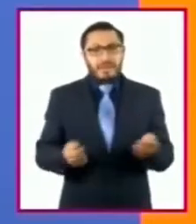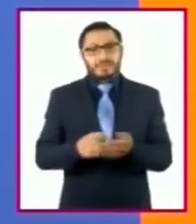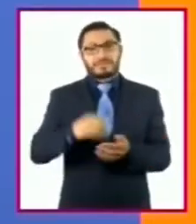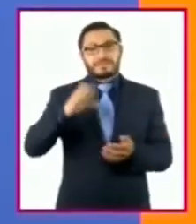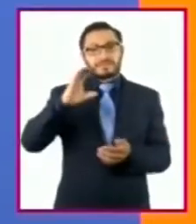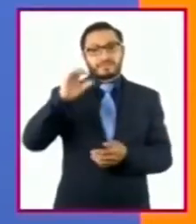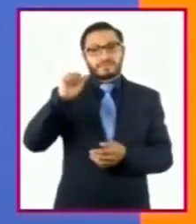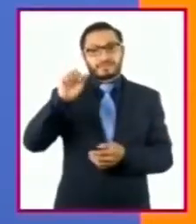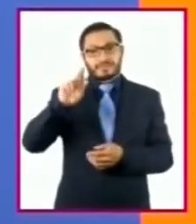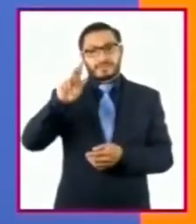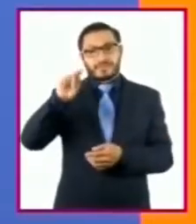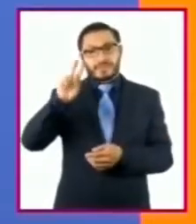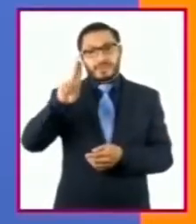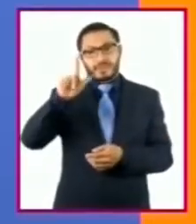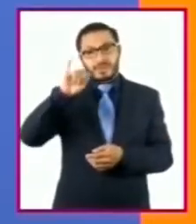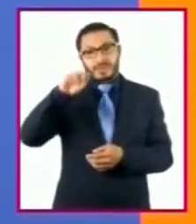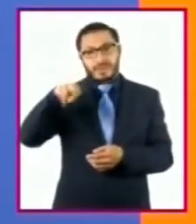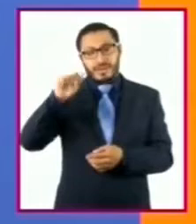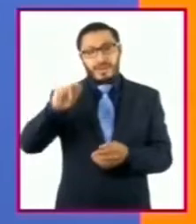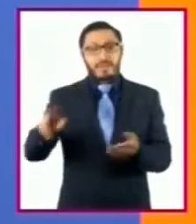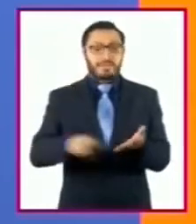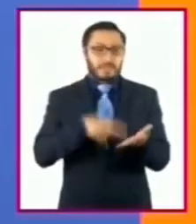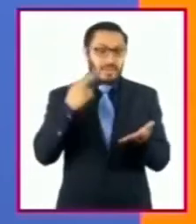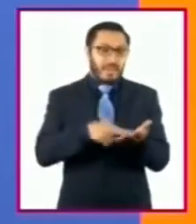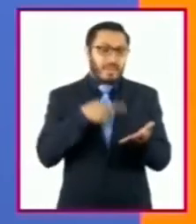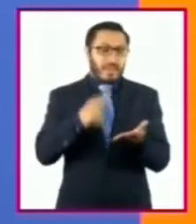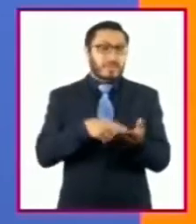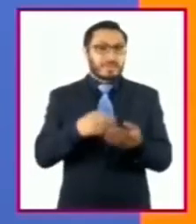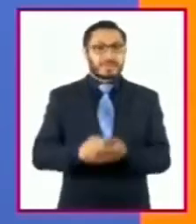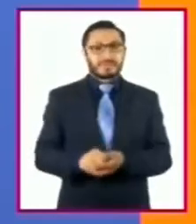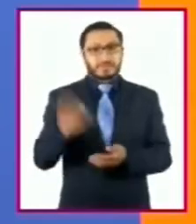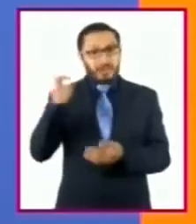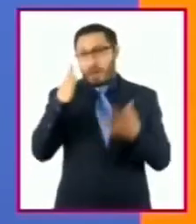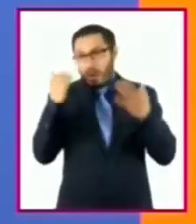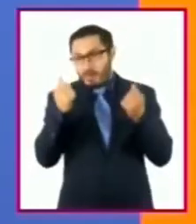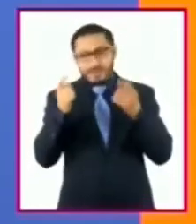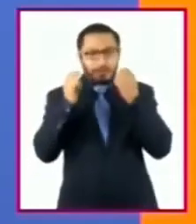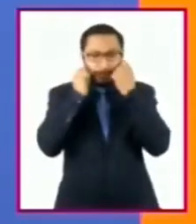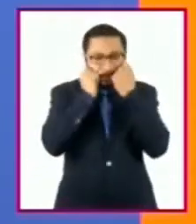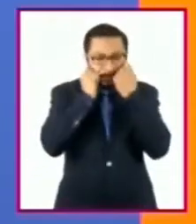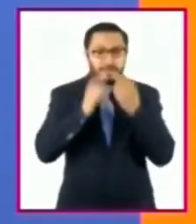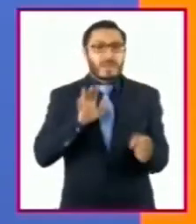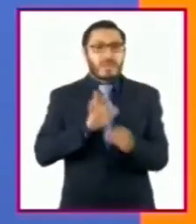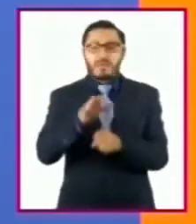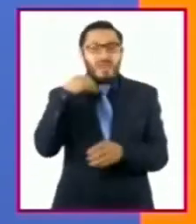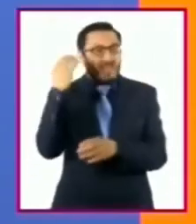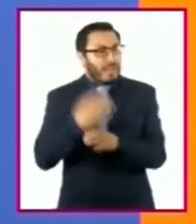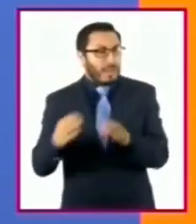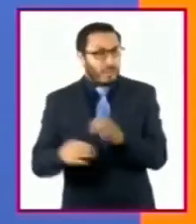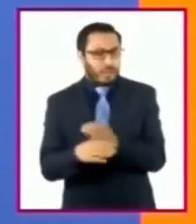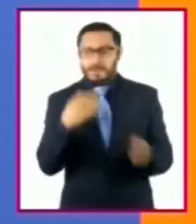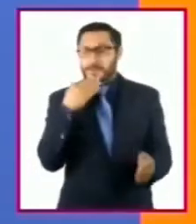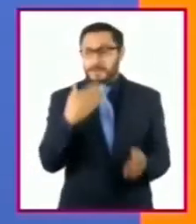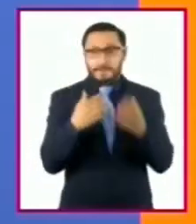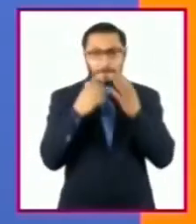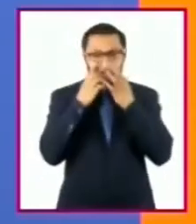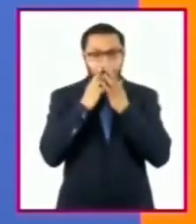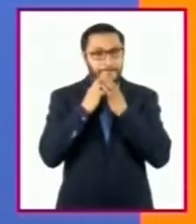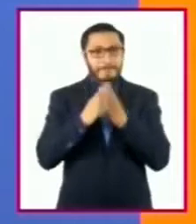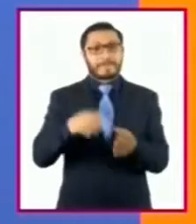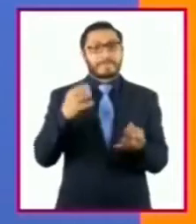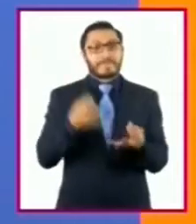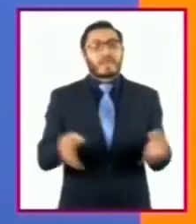blancas, revistas, si las tienen a la mano. Si no las tienen, no se preocupen. Lo que tengan a la mano es suficiente. Lo importante